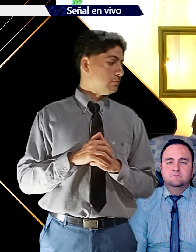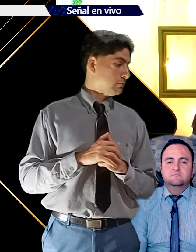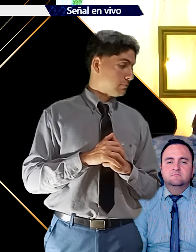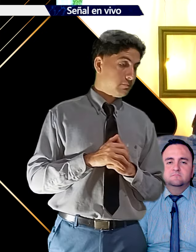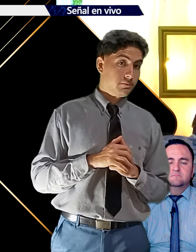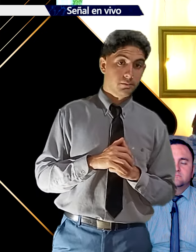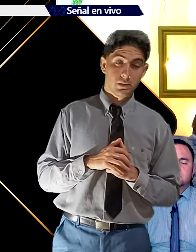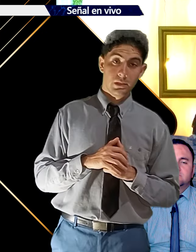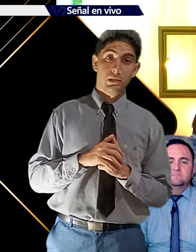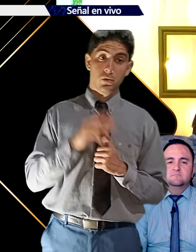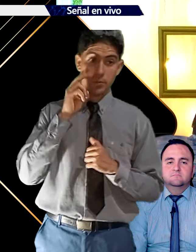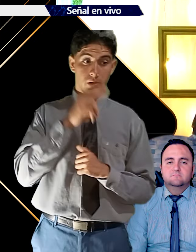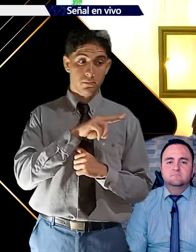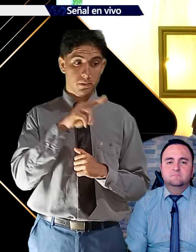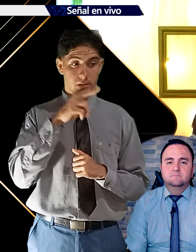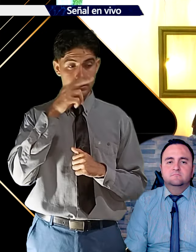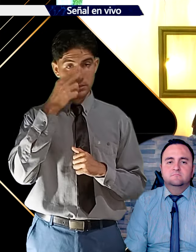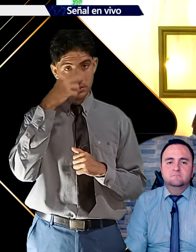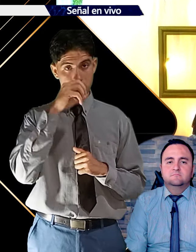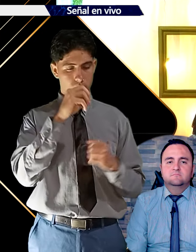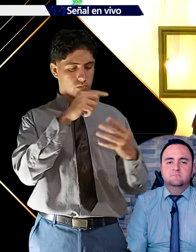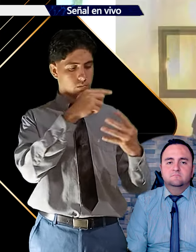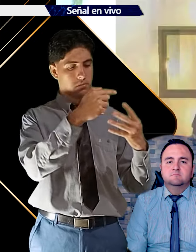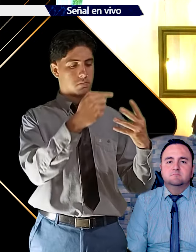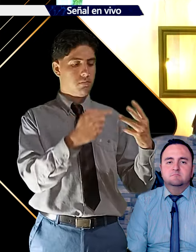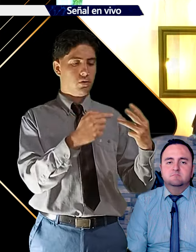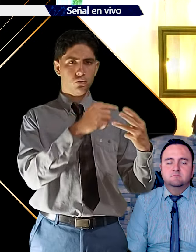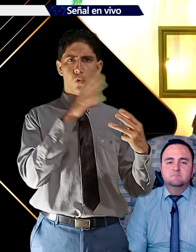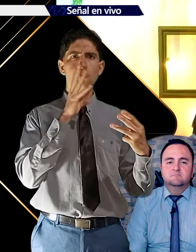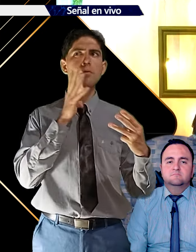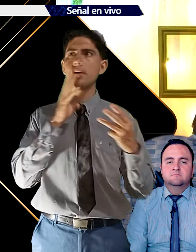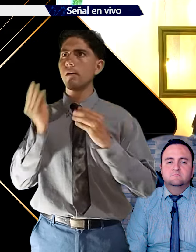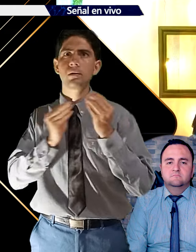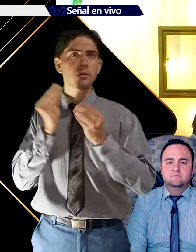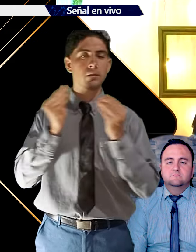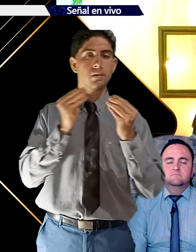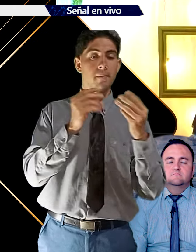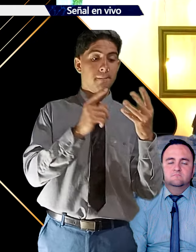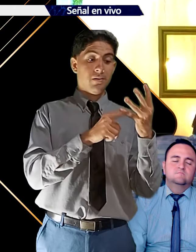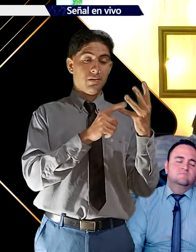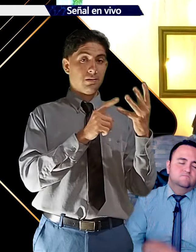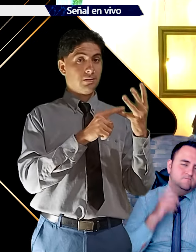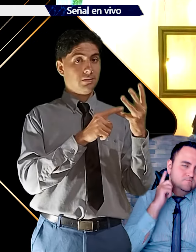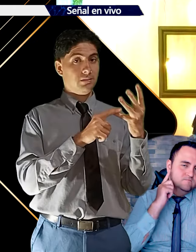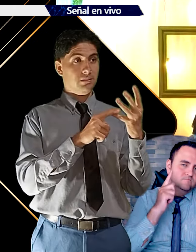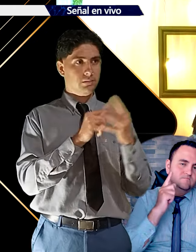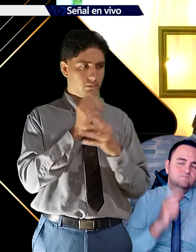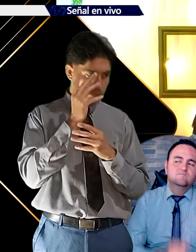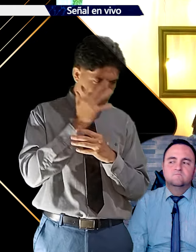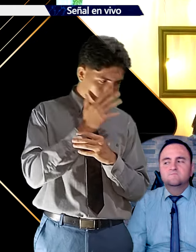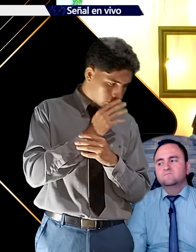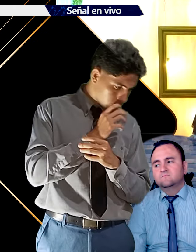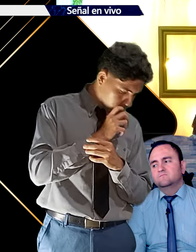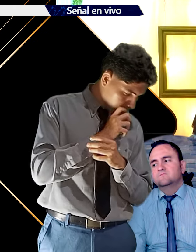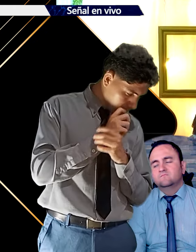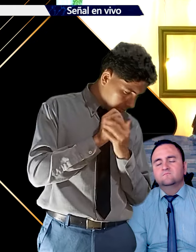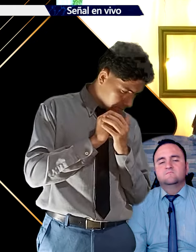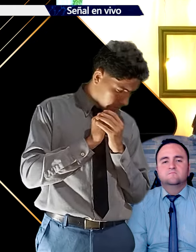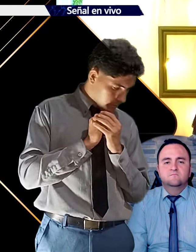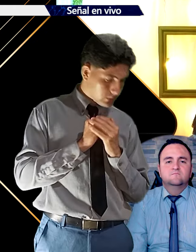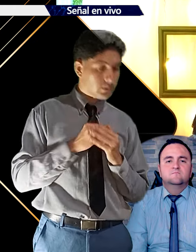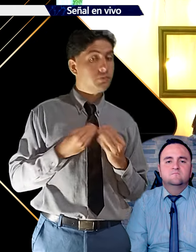decirle que con, de mis hijos, con la que más tuve problemas era con la que era introvertida. Porque los que eran introvertidos hablaban y no sabía, este está pensando